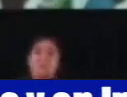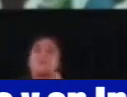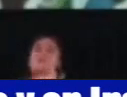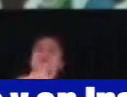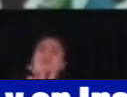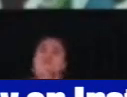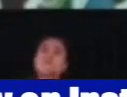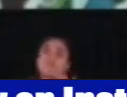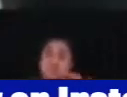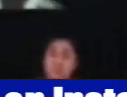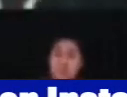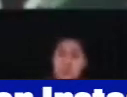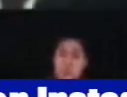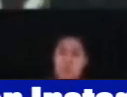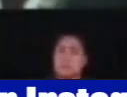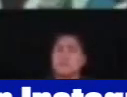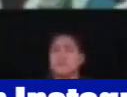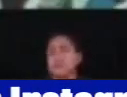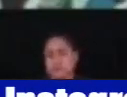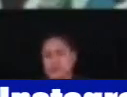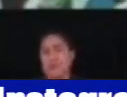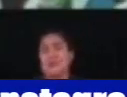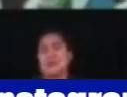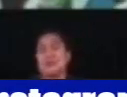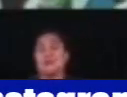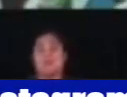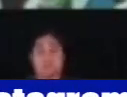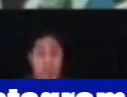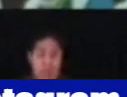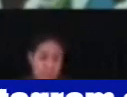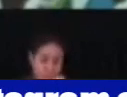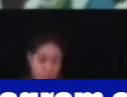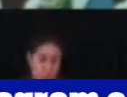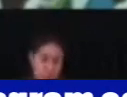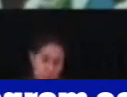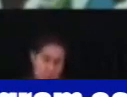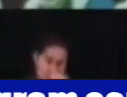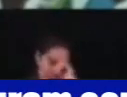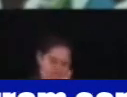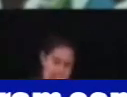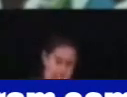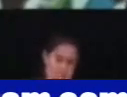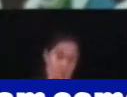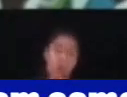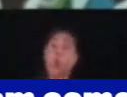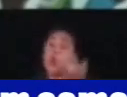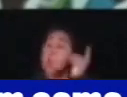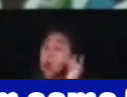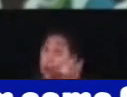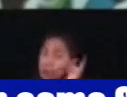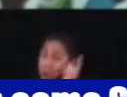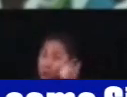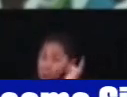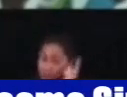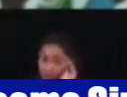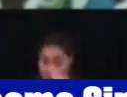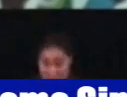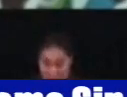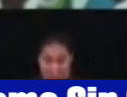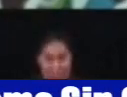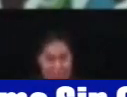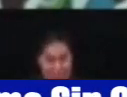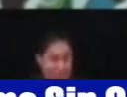Y amigos, hablando de agendas comunes, quisiera que este sea el primer asunto que aborde hoy